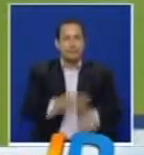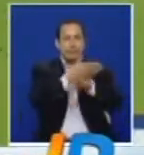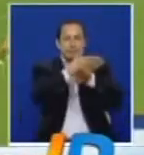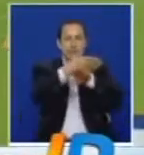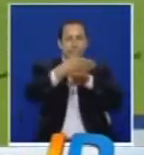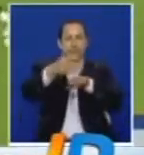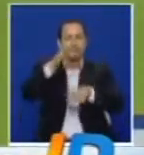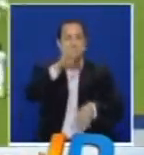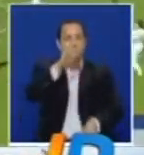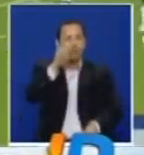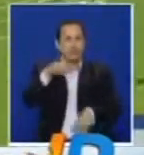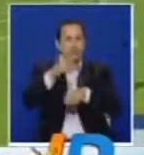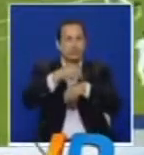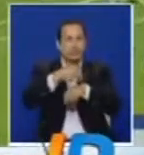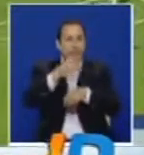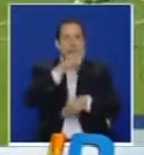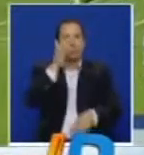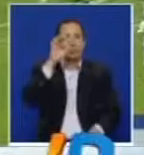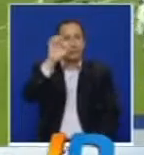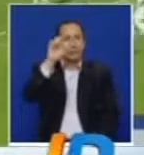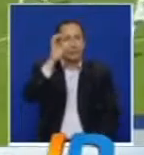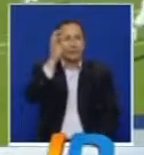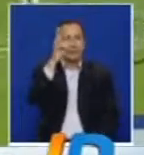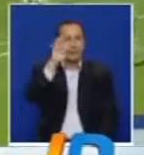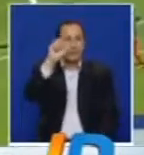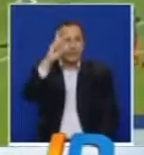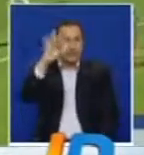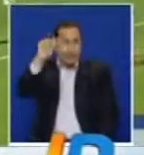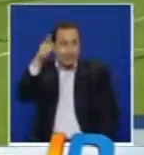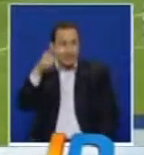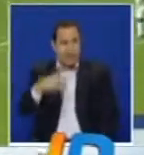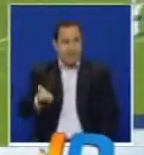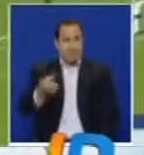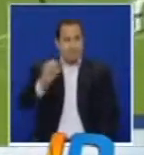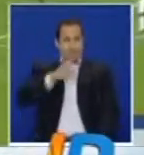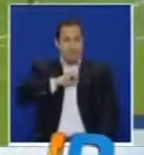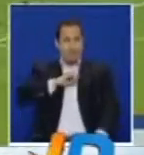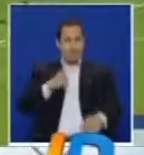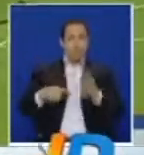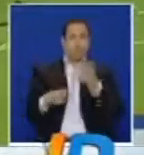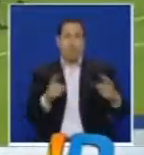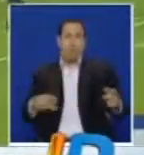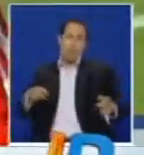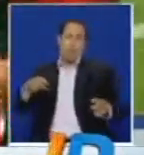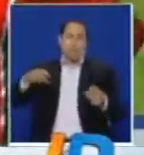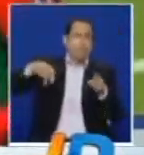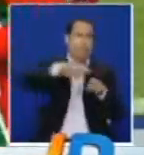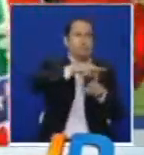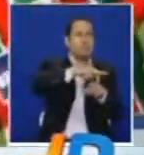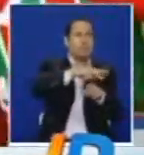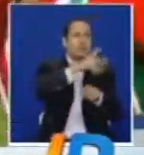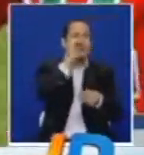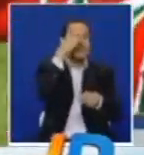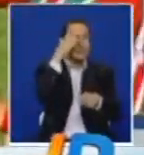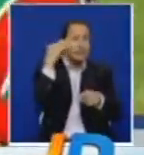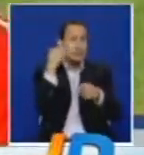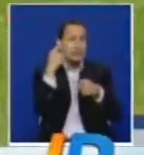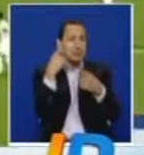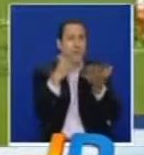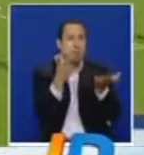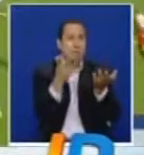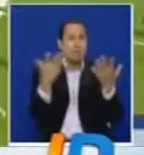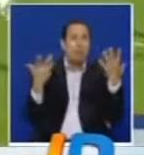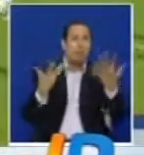42 minutos llegaría Estrada, que recibe en el área el esférico, amortigua con el pecho y de volea define ante el arquero del Quindío, que no pudo hacer